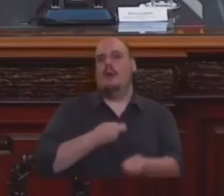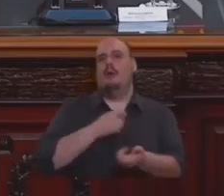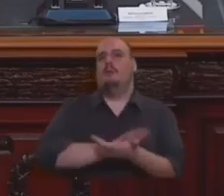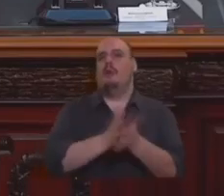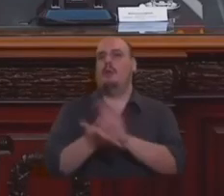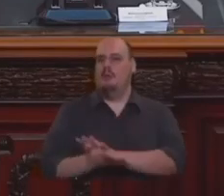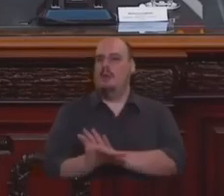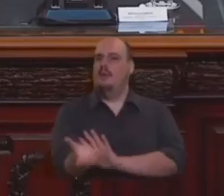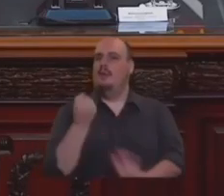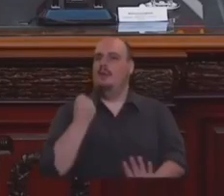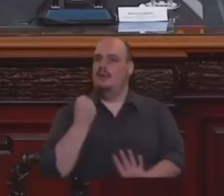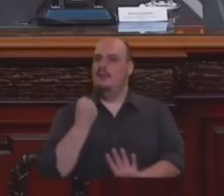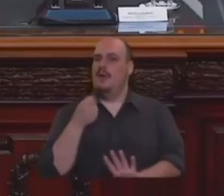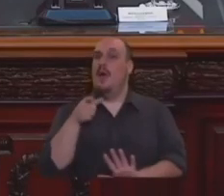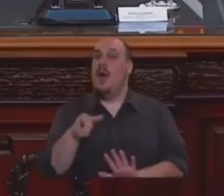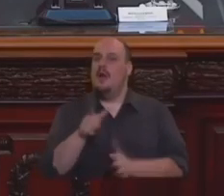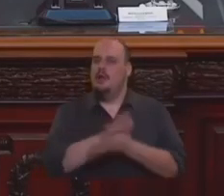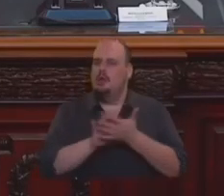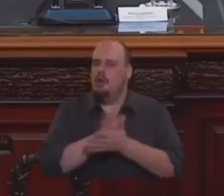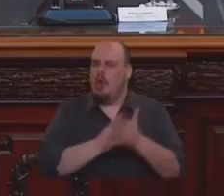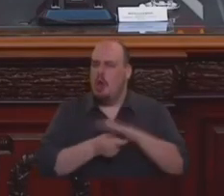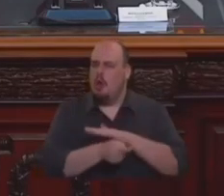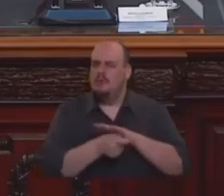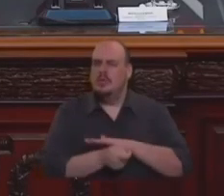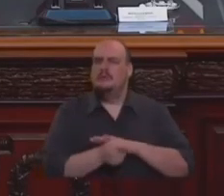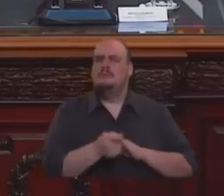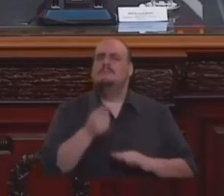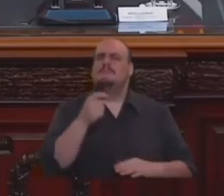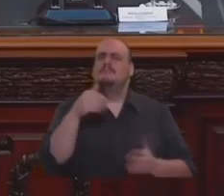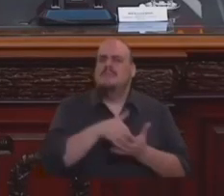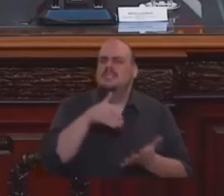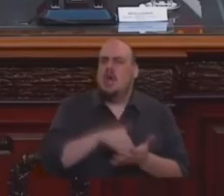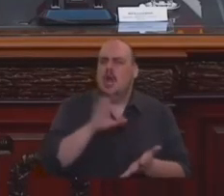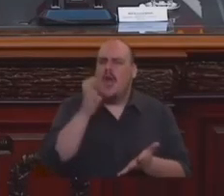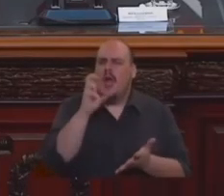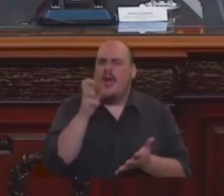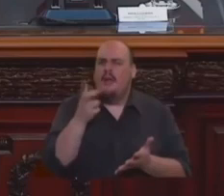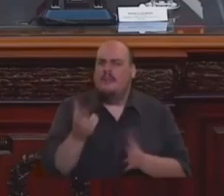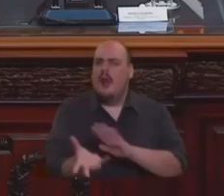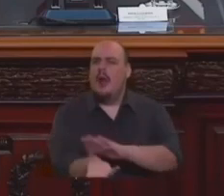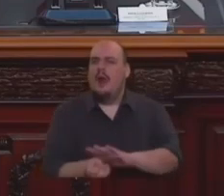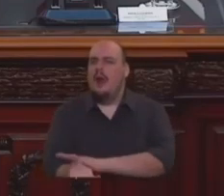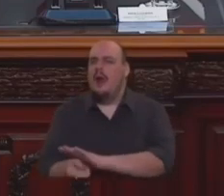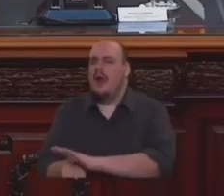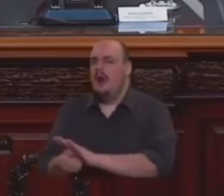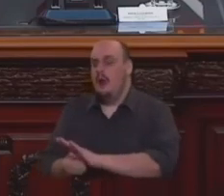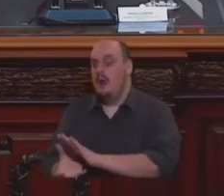Sistema corrupto que ha generado cientos de millones de dólares de retorno que terminaron en los bolsillos de los políticos.